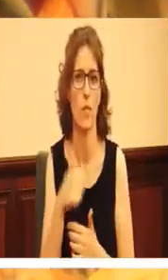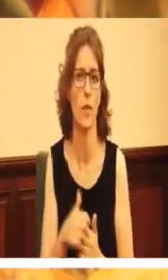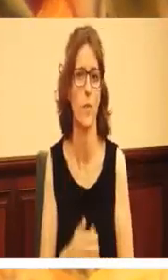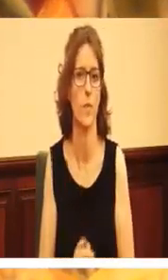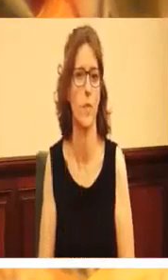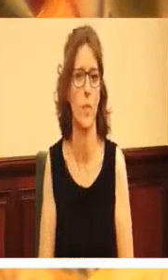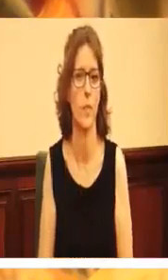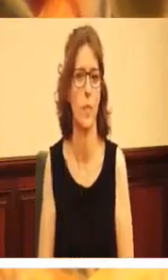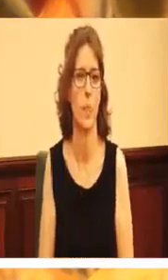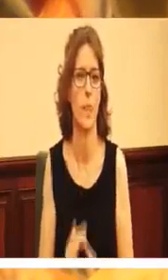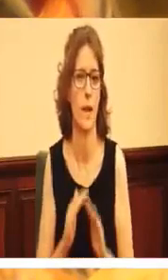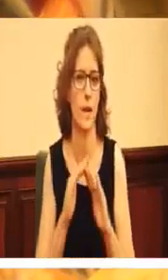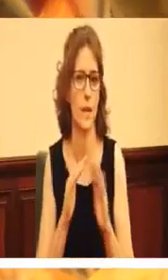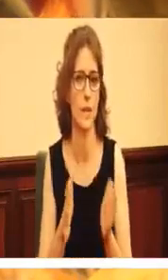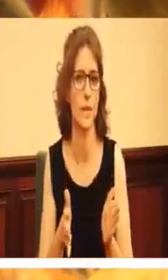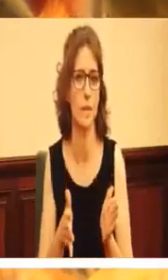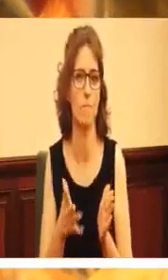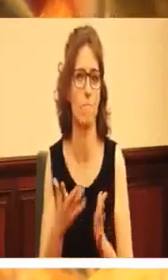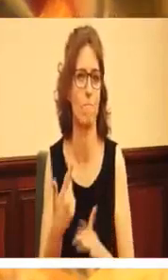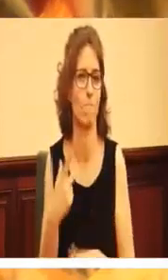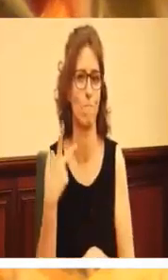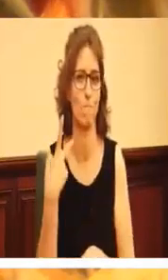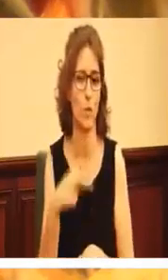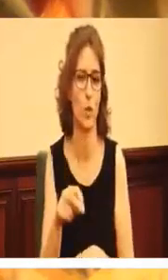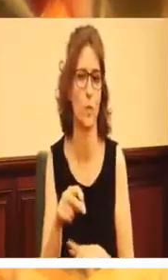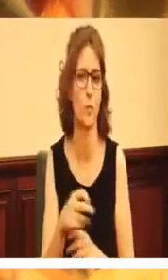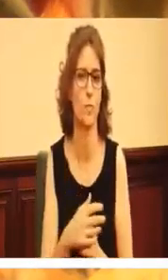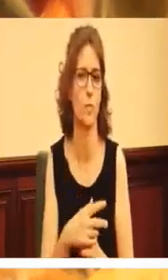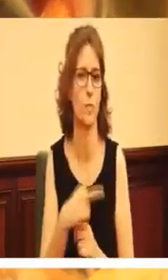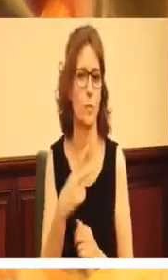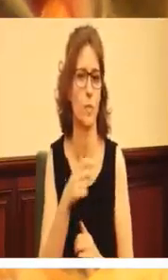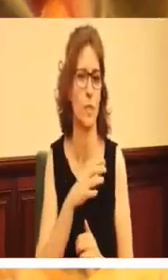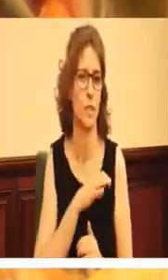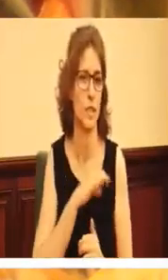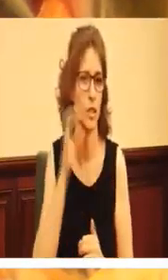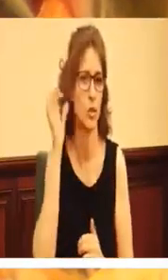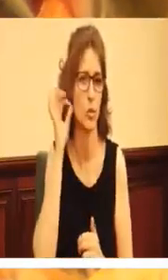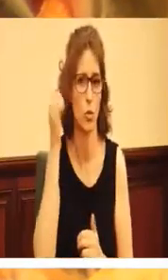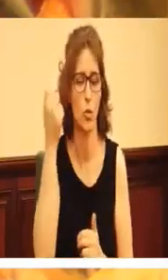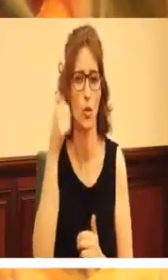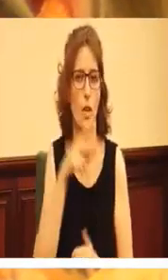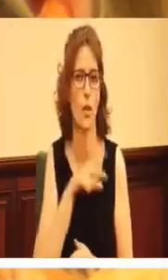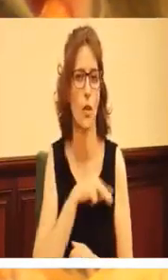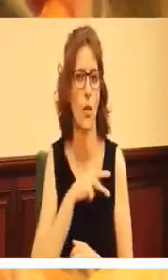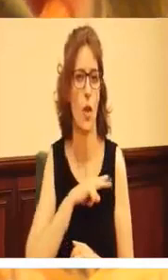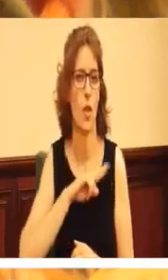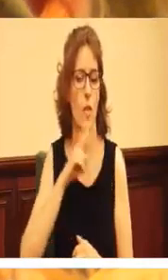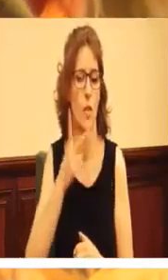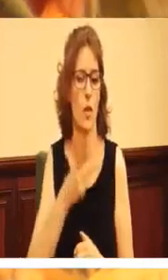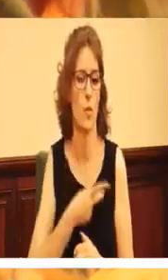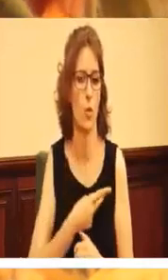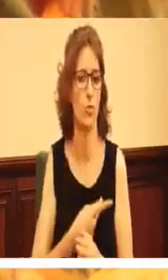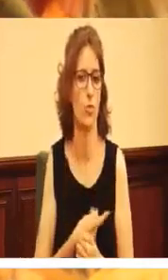el hombre de la casa? No, señor y señora concejala